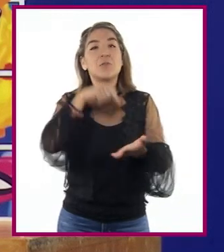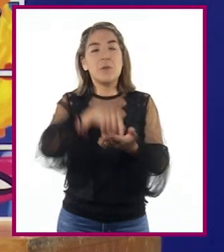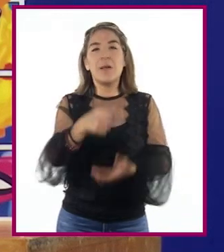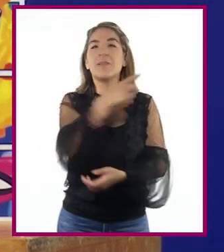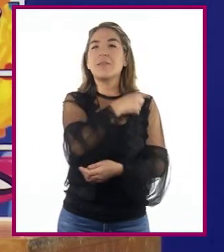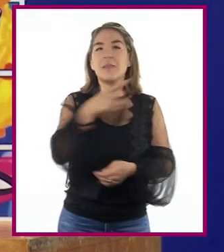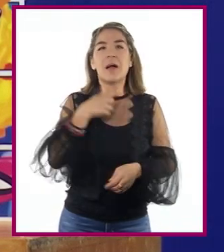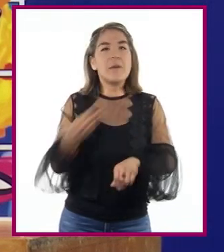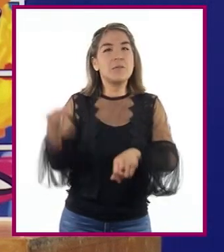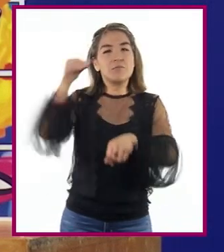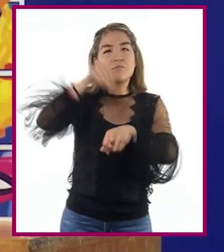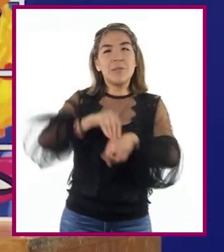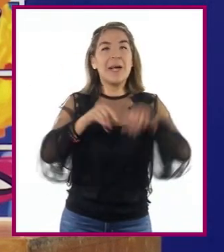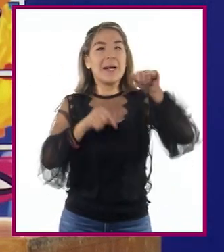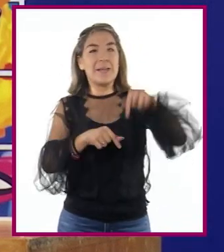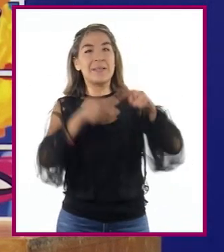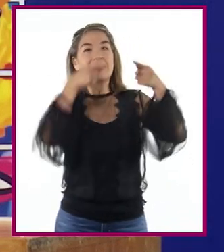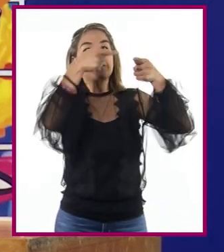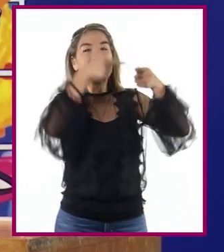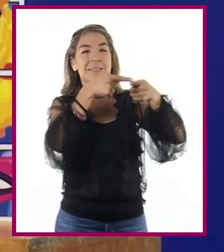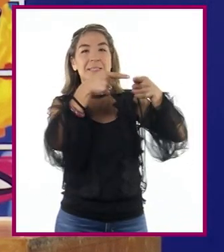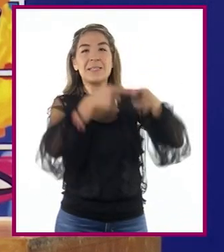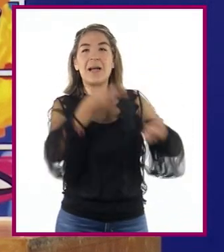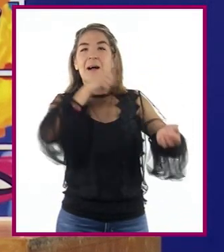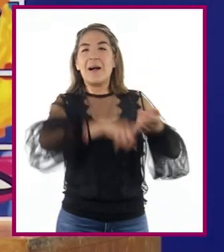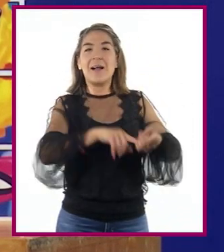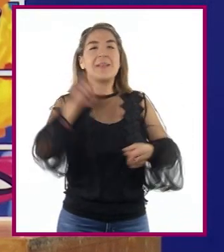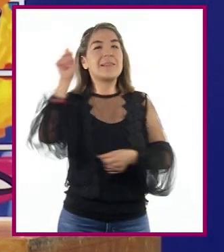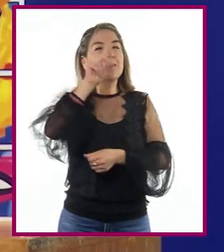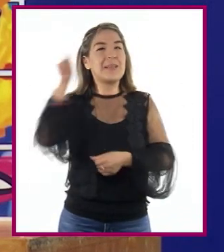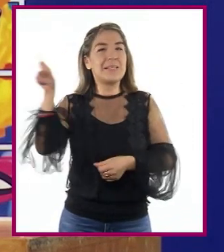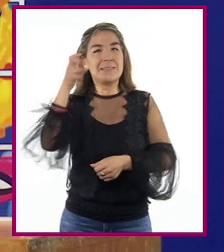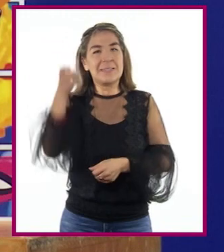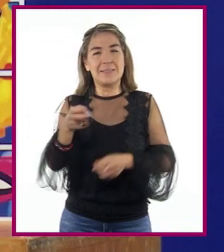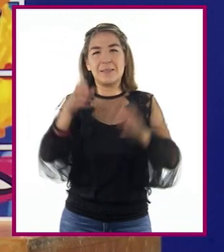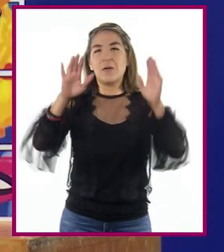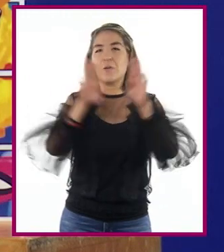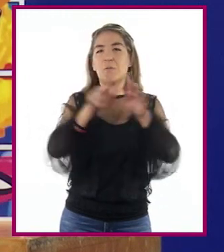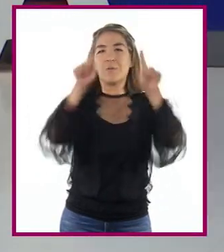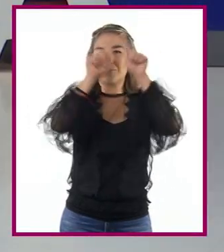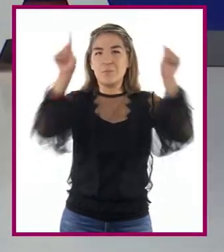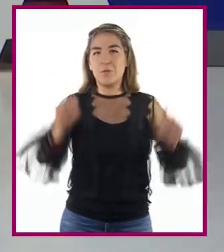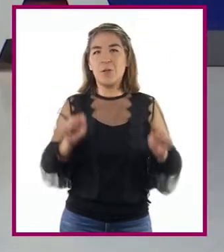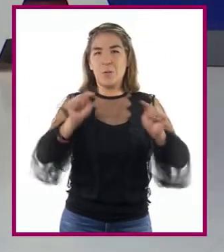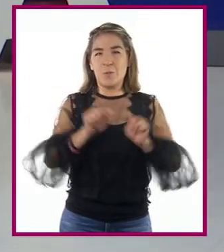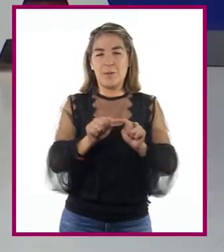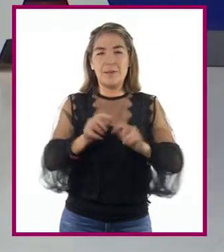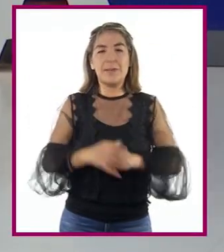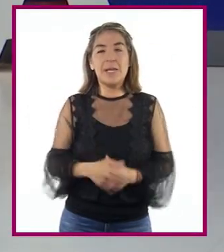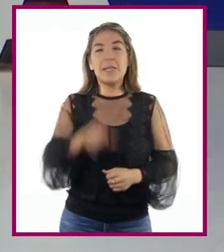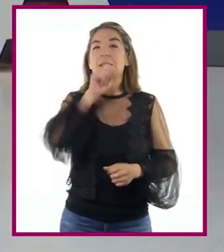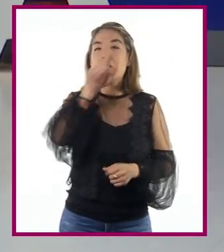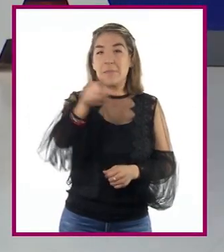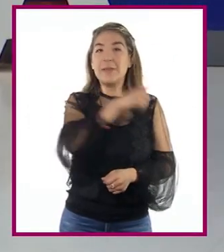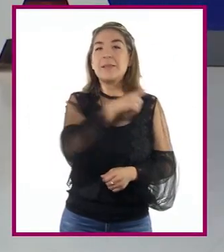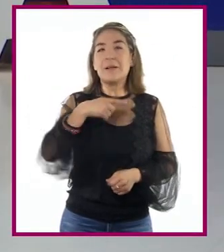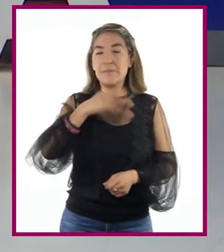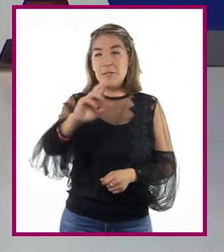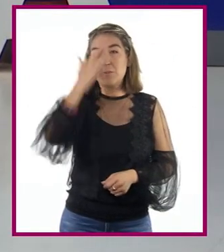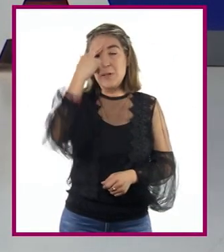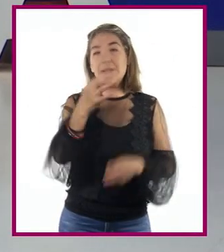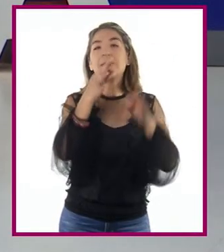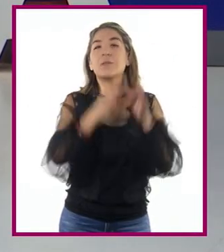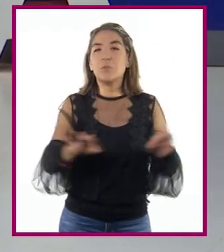irán insertados en la esquina superior derecha de su hoja. También recuerden que es